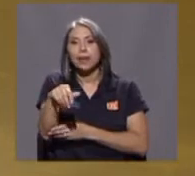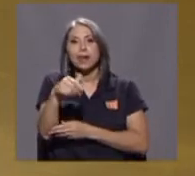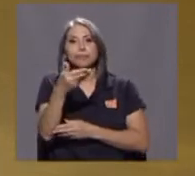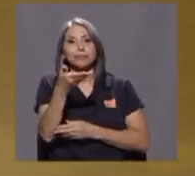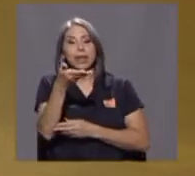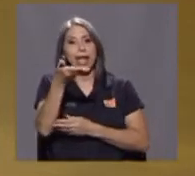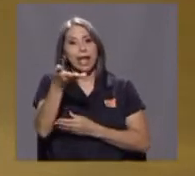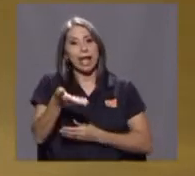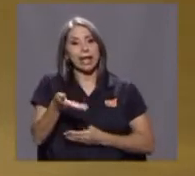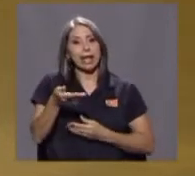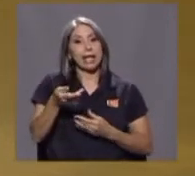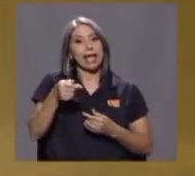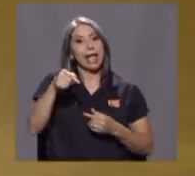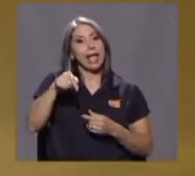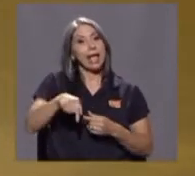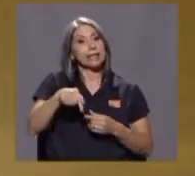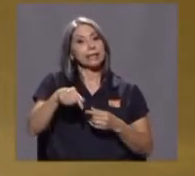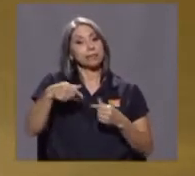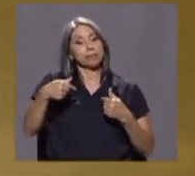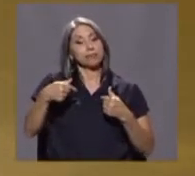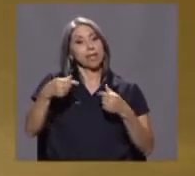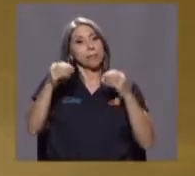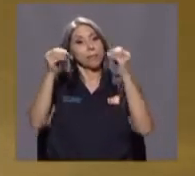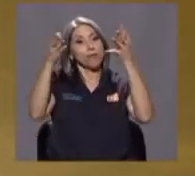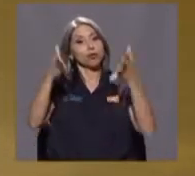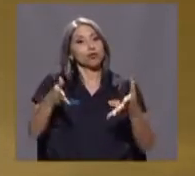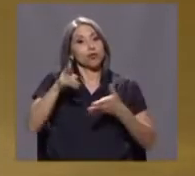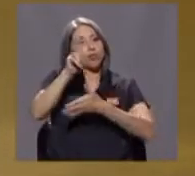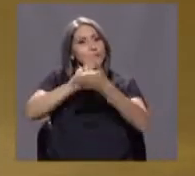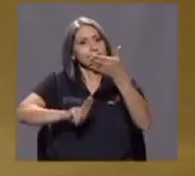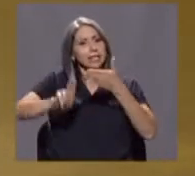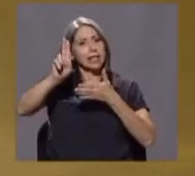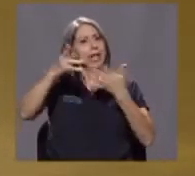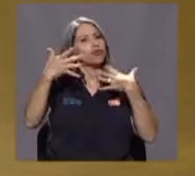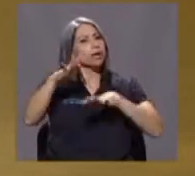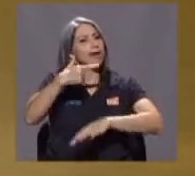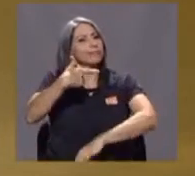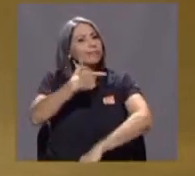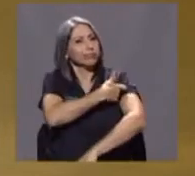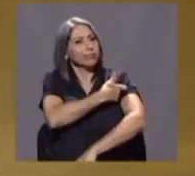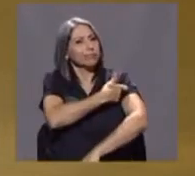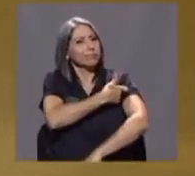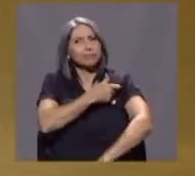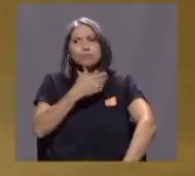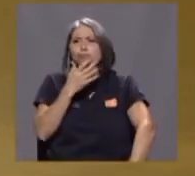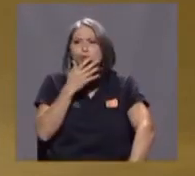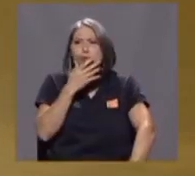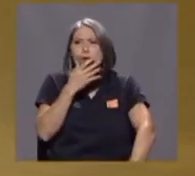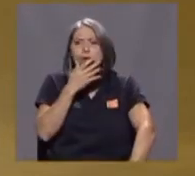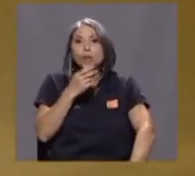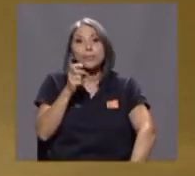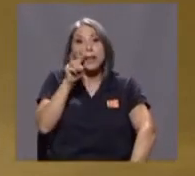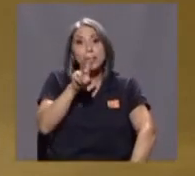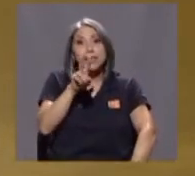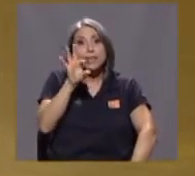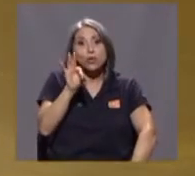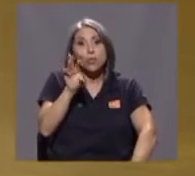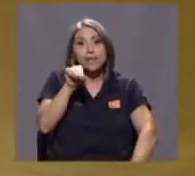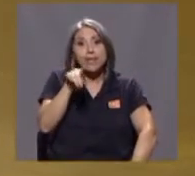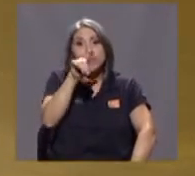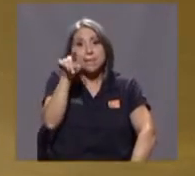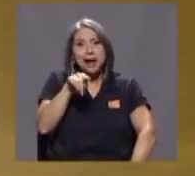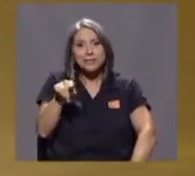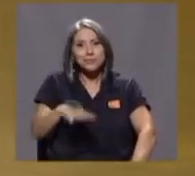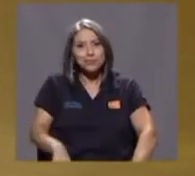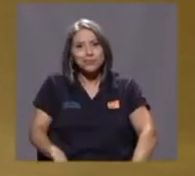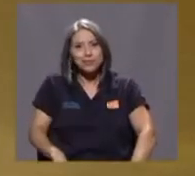profesor universitario fue vacunado, ¿cuándo? El 29 de marzo, y que